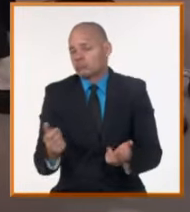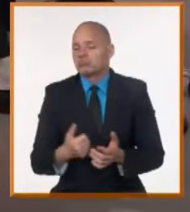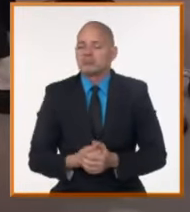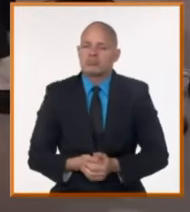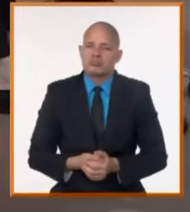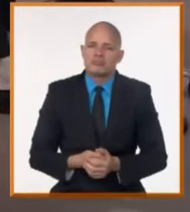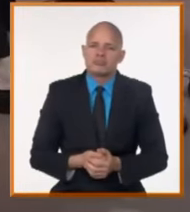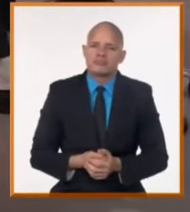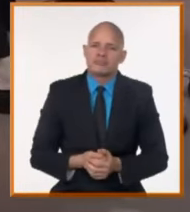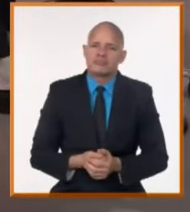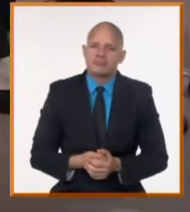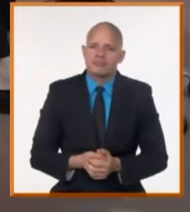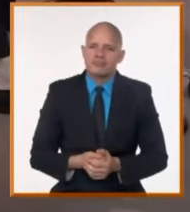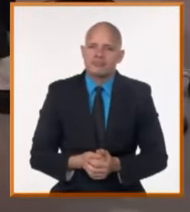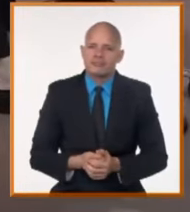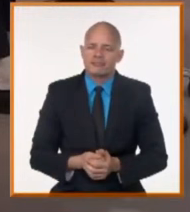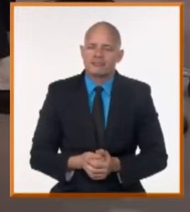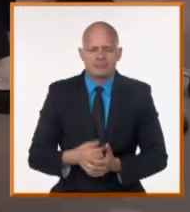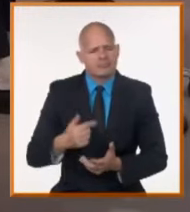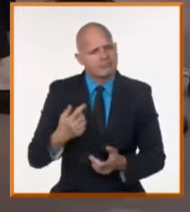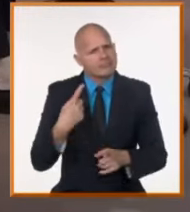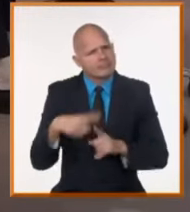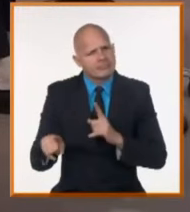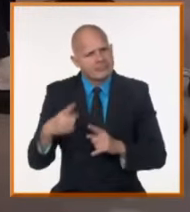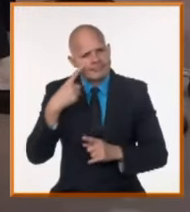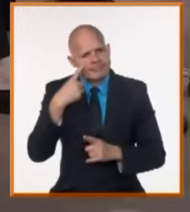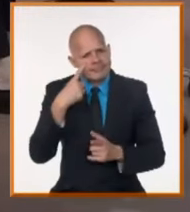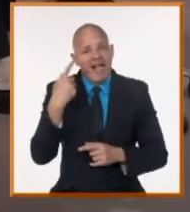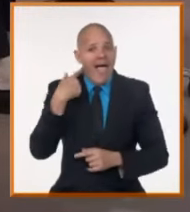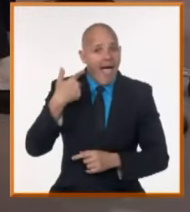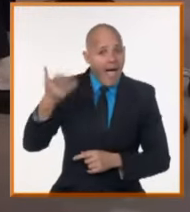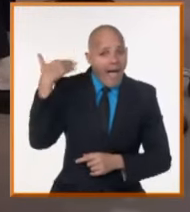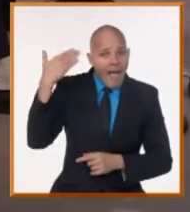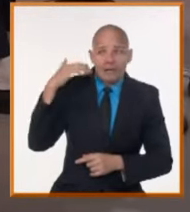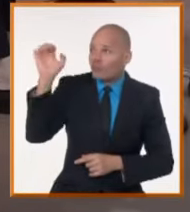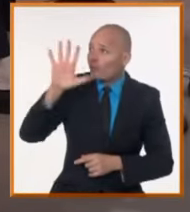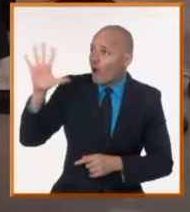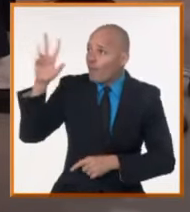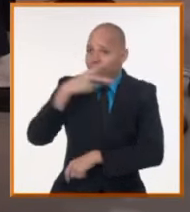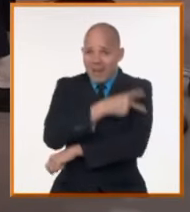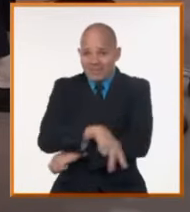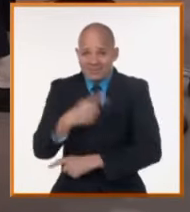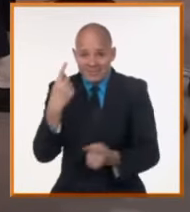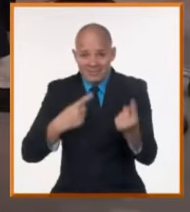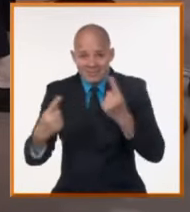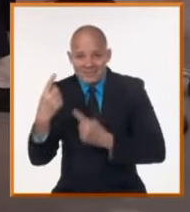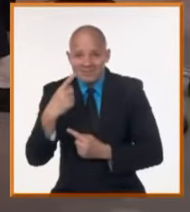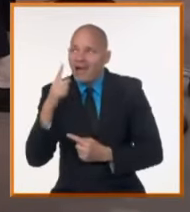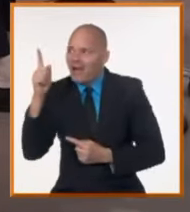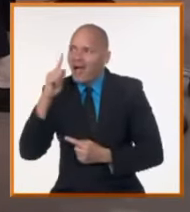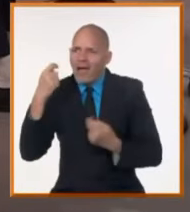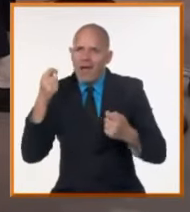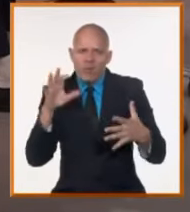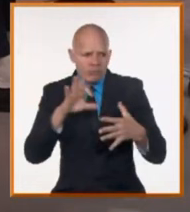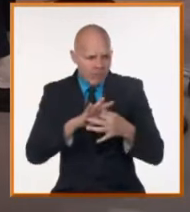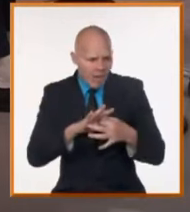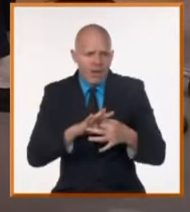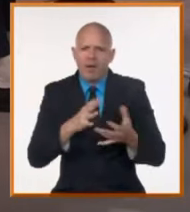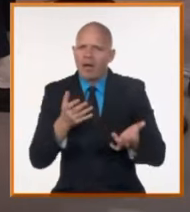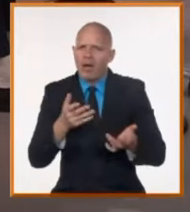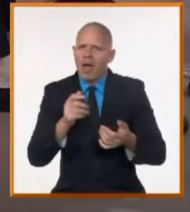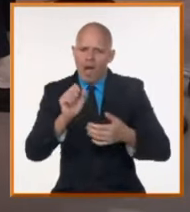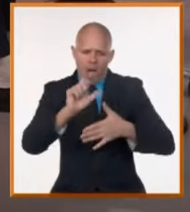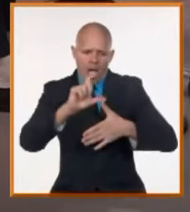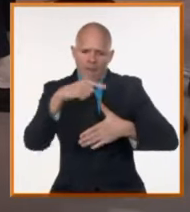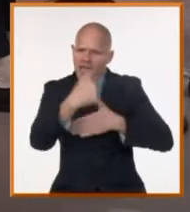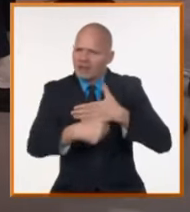todavía algunas potencias europeas tenían intereses económicos importantes efectivamente, en la región, ¿no? La disputa mayor generalmente fue